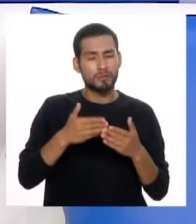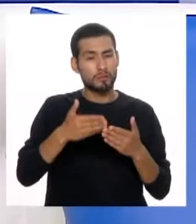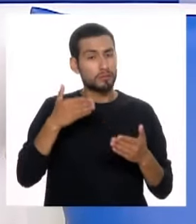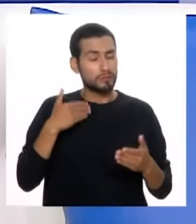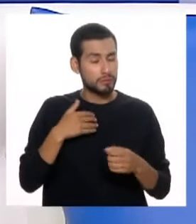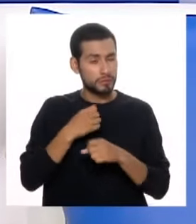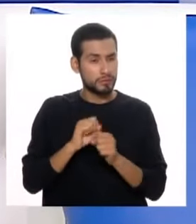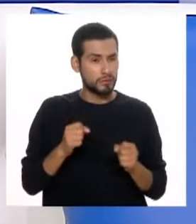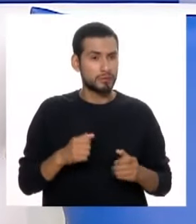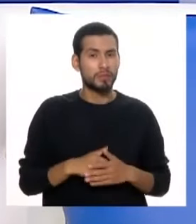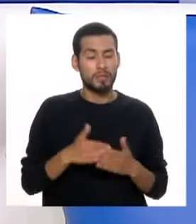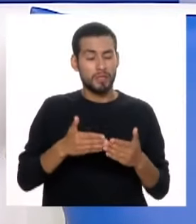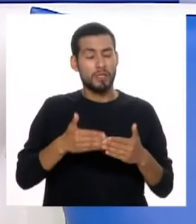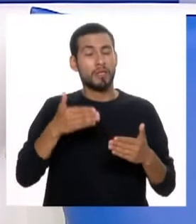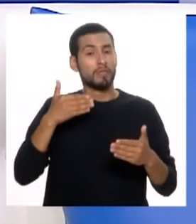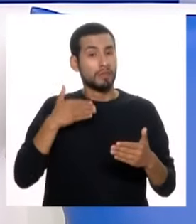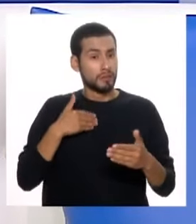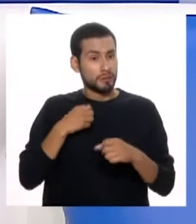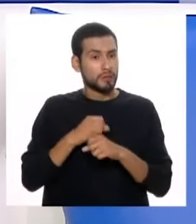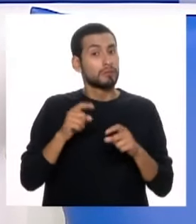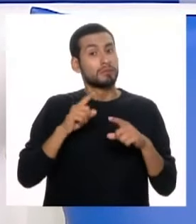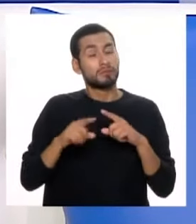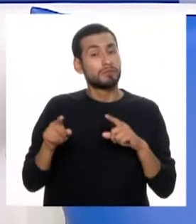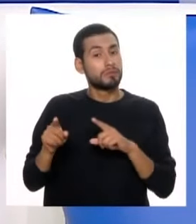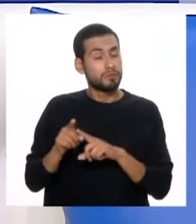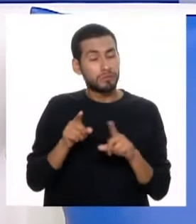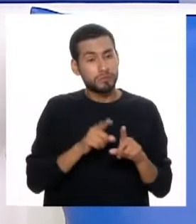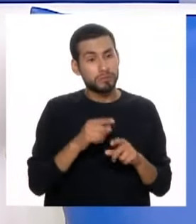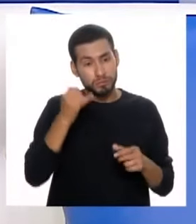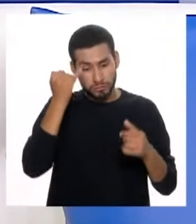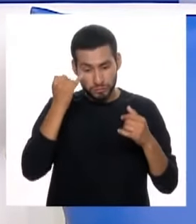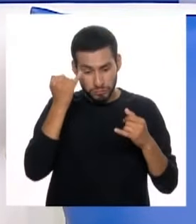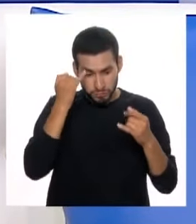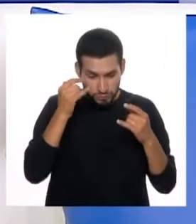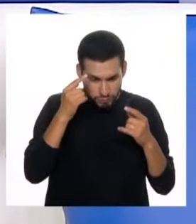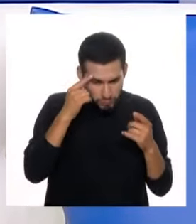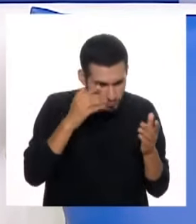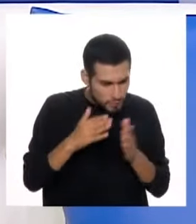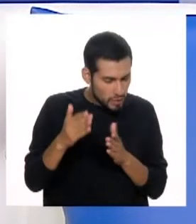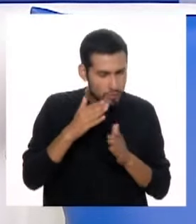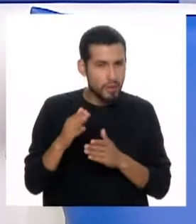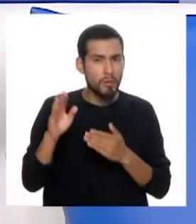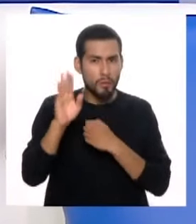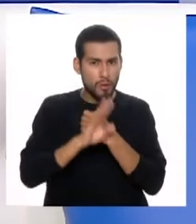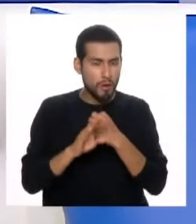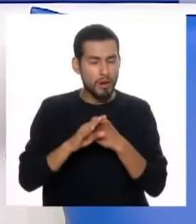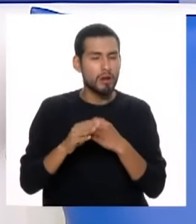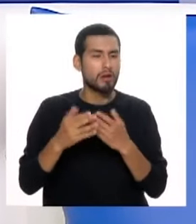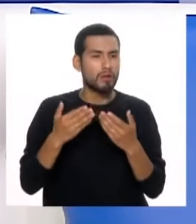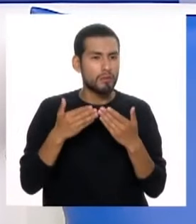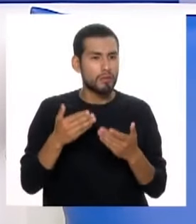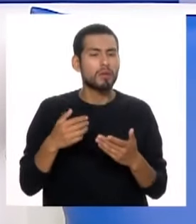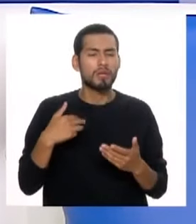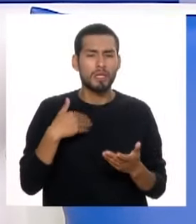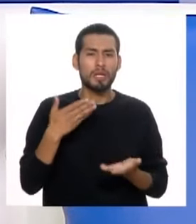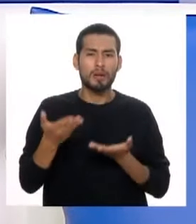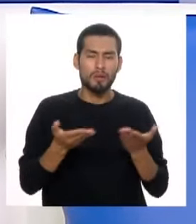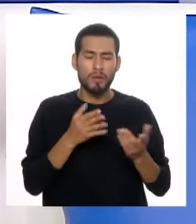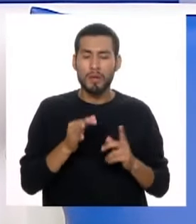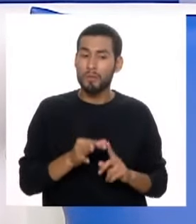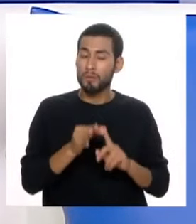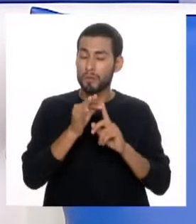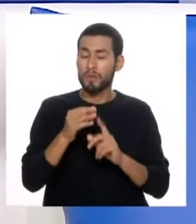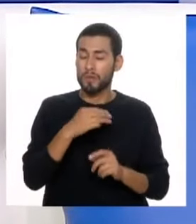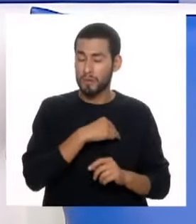prevención, estrategias preventivas, pero también estrategias de atención y protección. Hay un servicio especial que